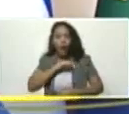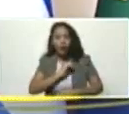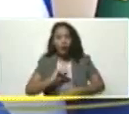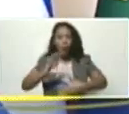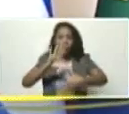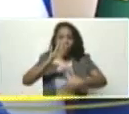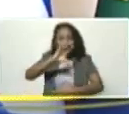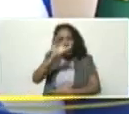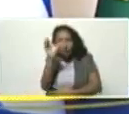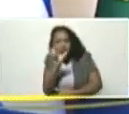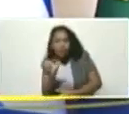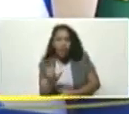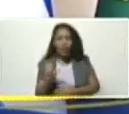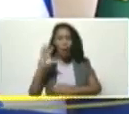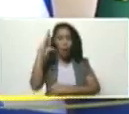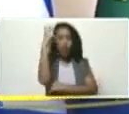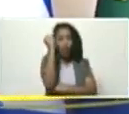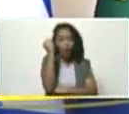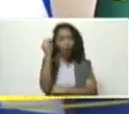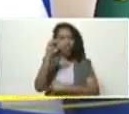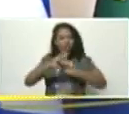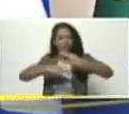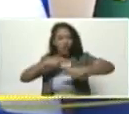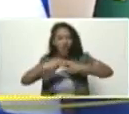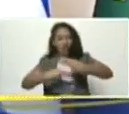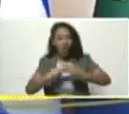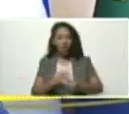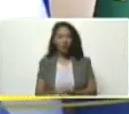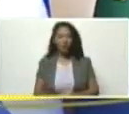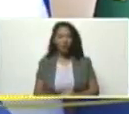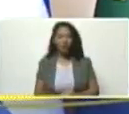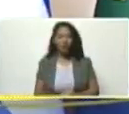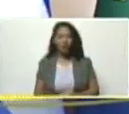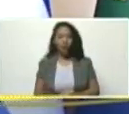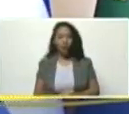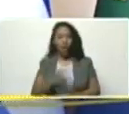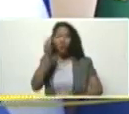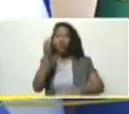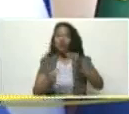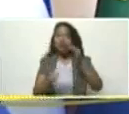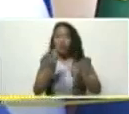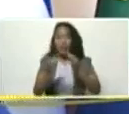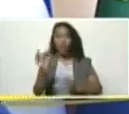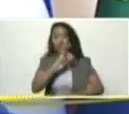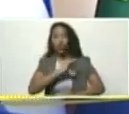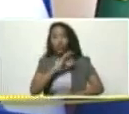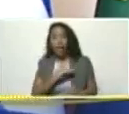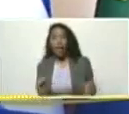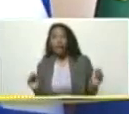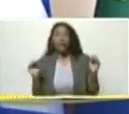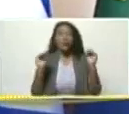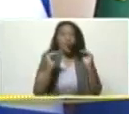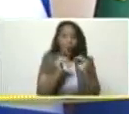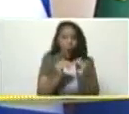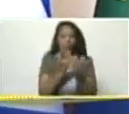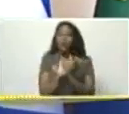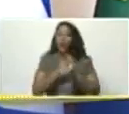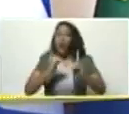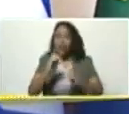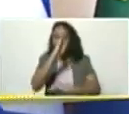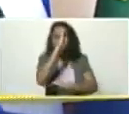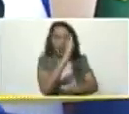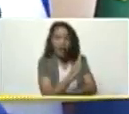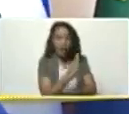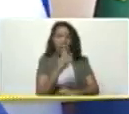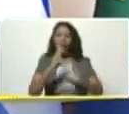continente de los logros revolucionarios en justicia social, en igualdad, en democracia directa